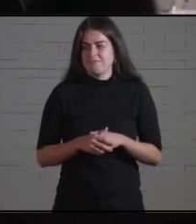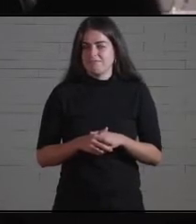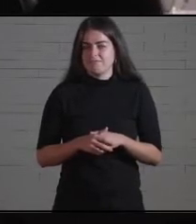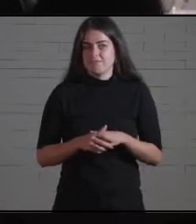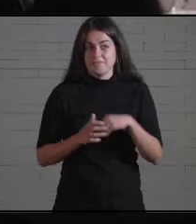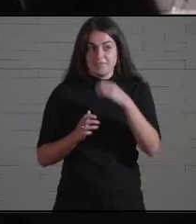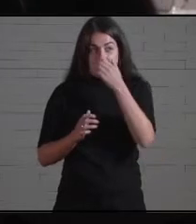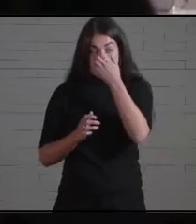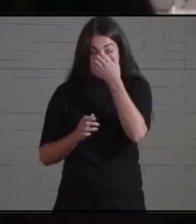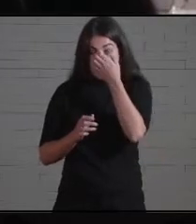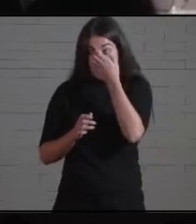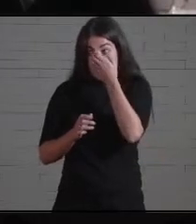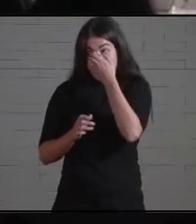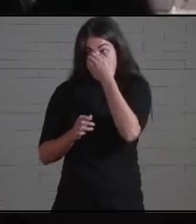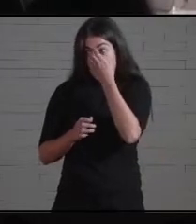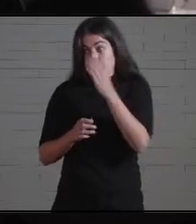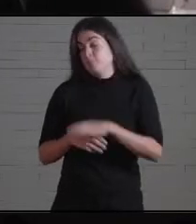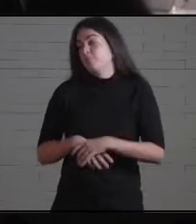Bueno,